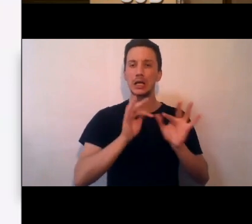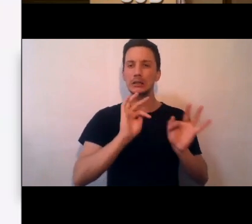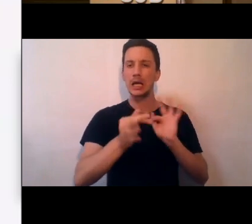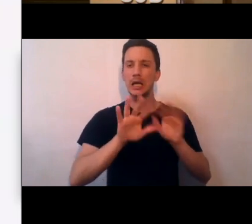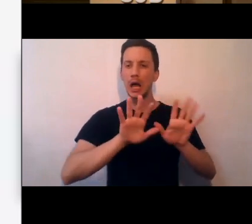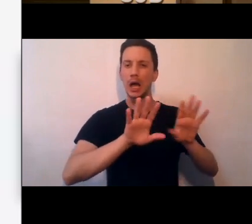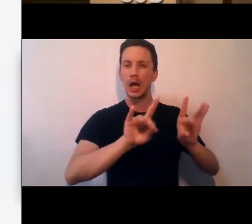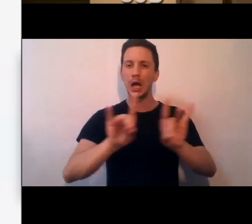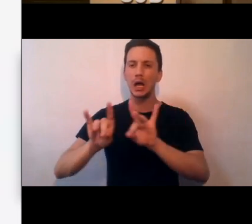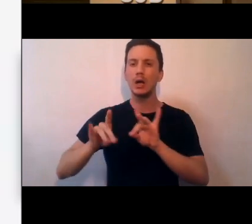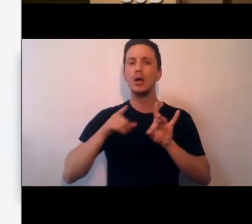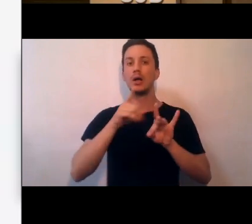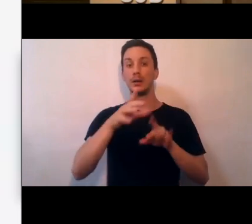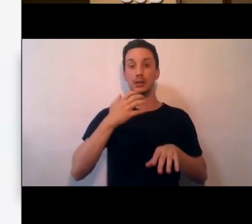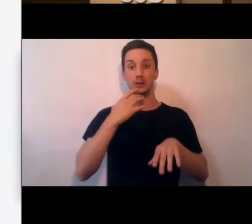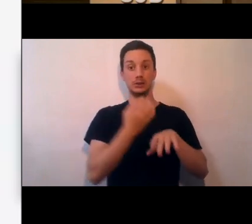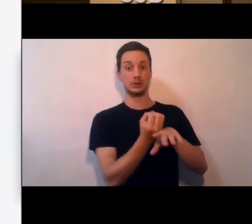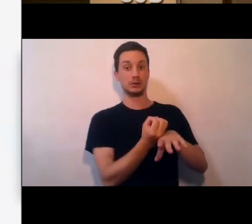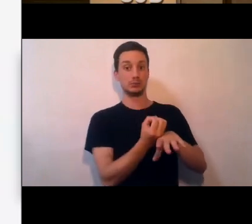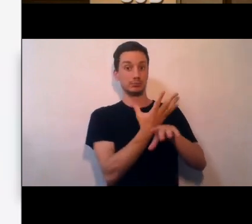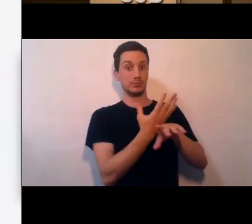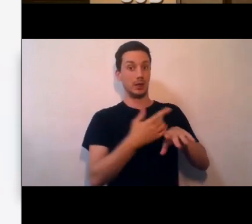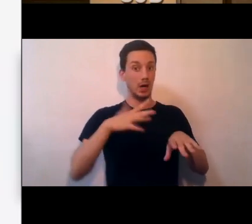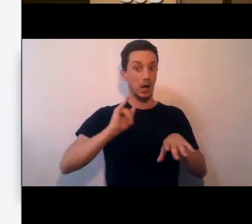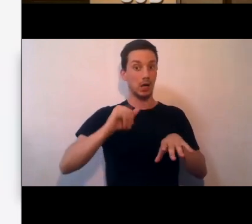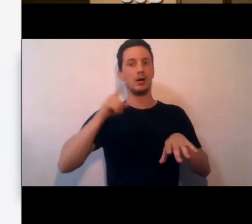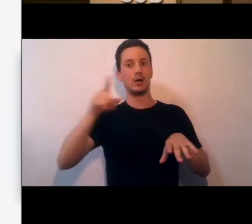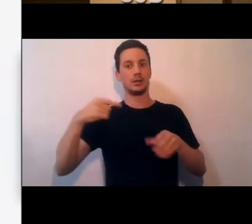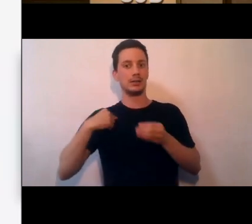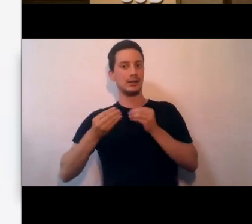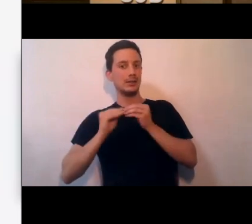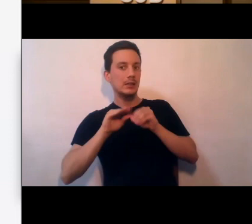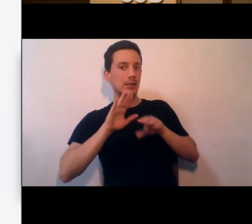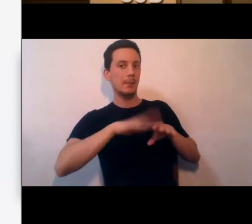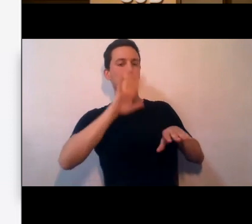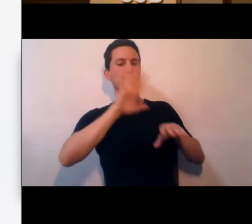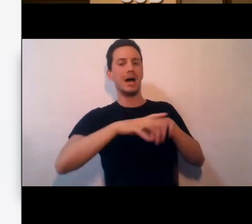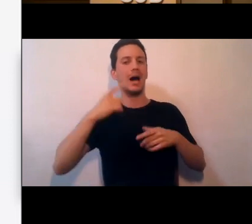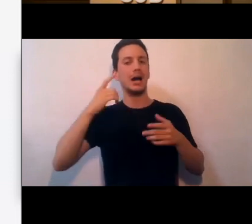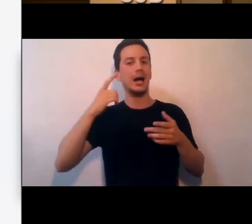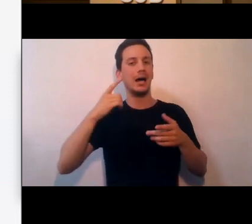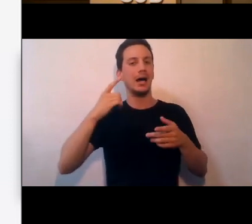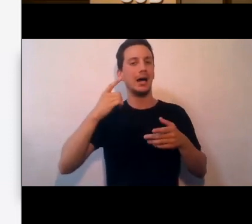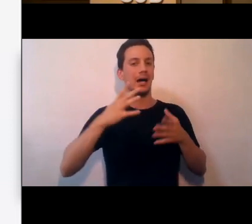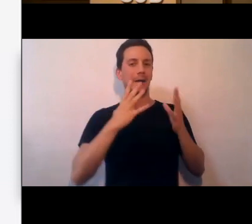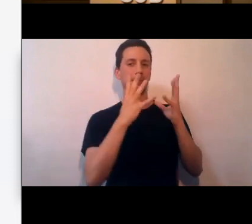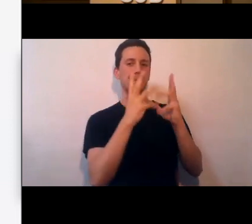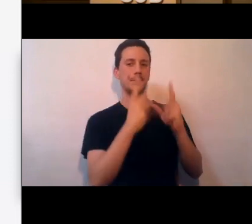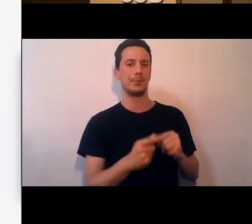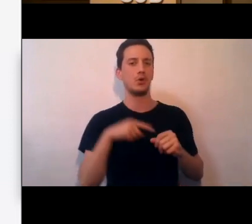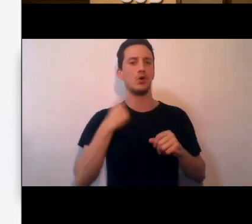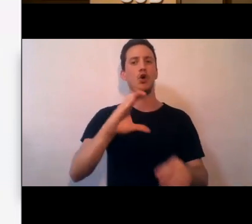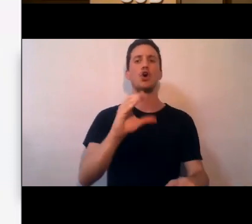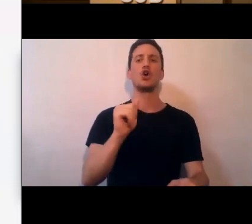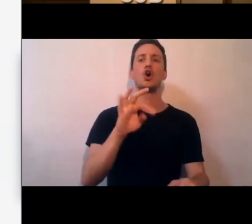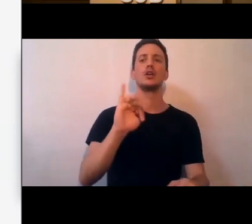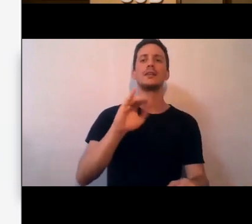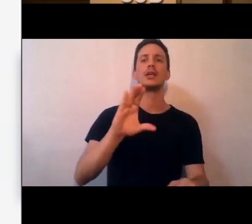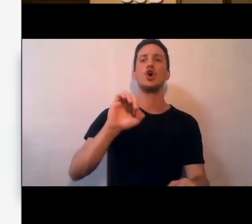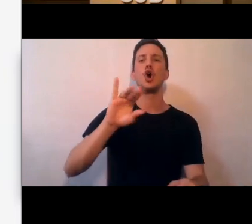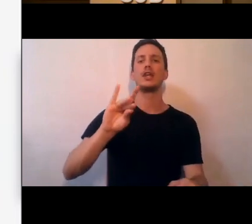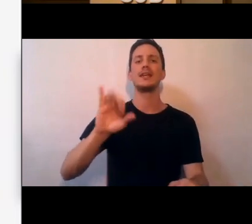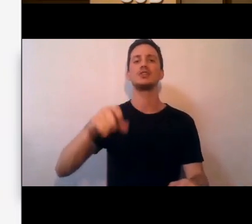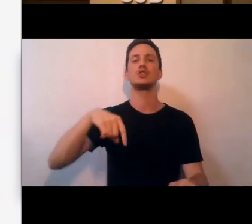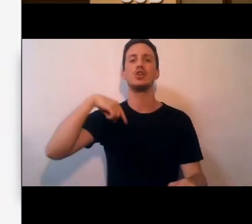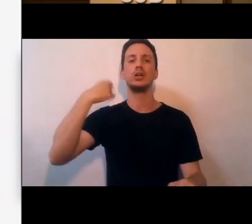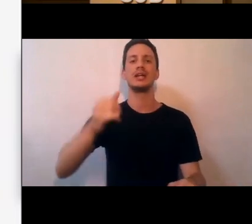como tienes una inflamación, son tratamientos antiinflamatorios y hay dos tipos, los corticoides tópicos y los inhibidores de